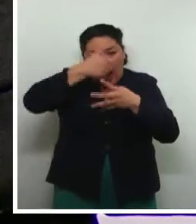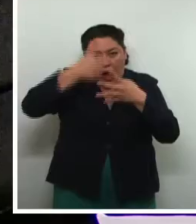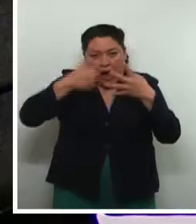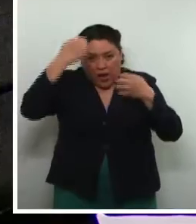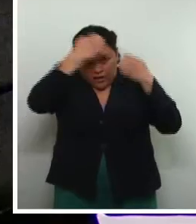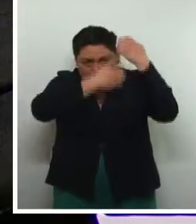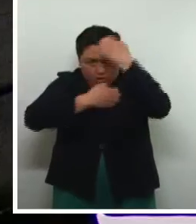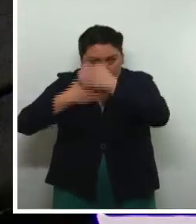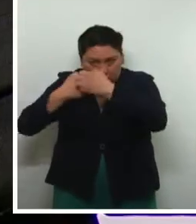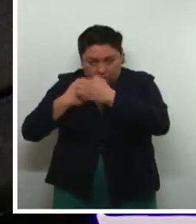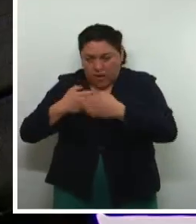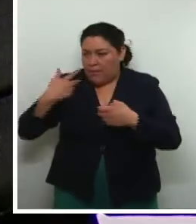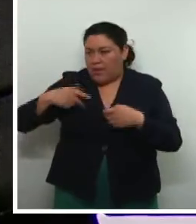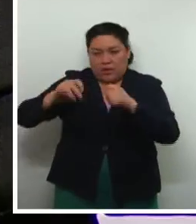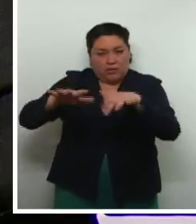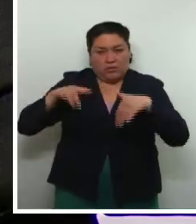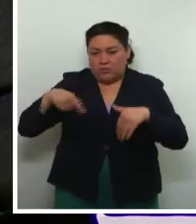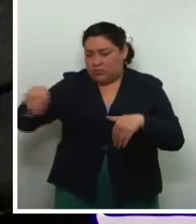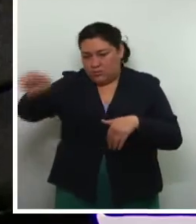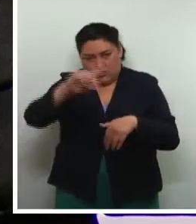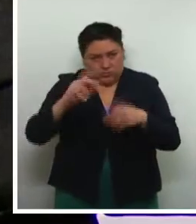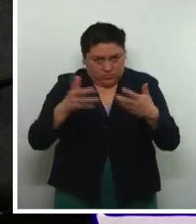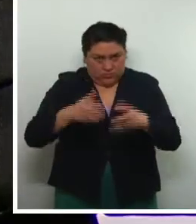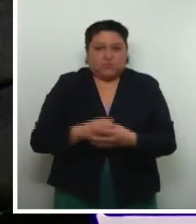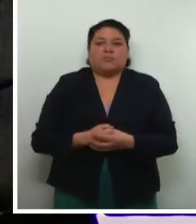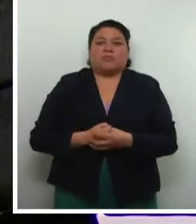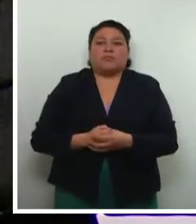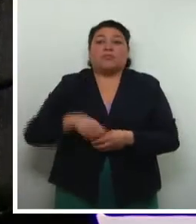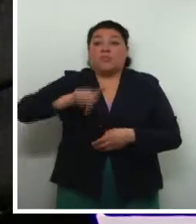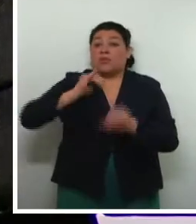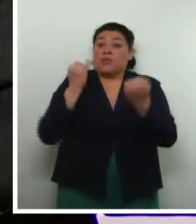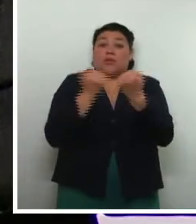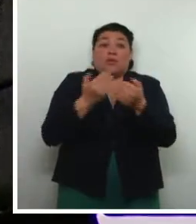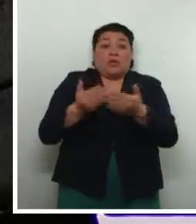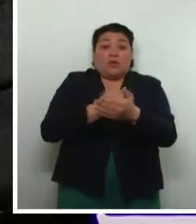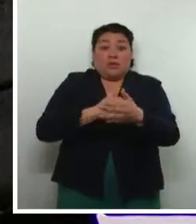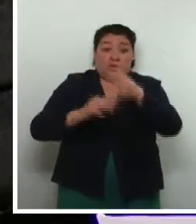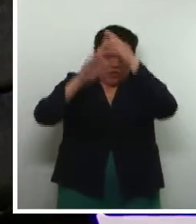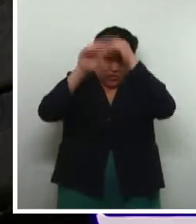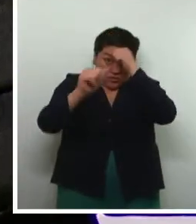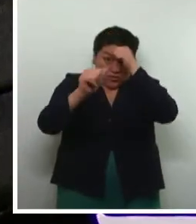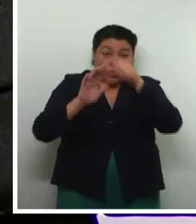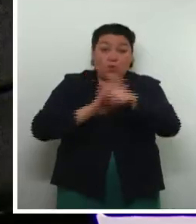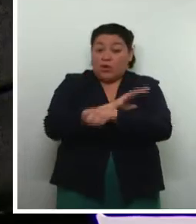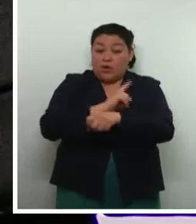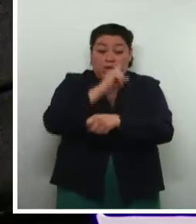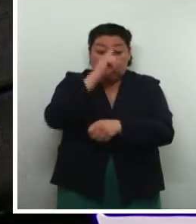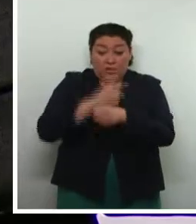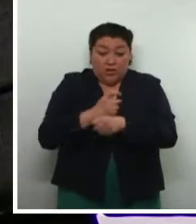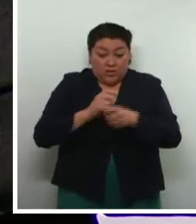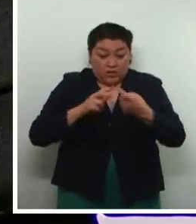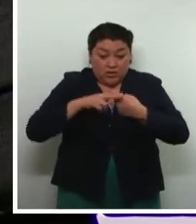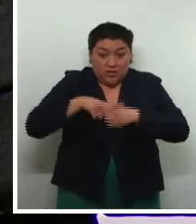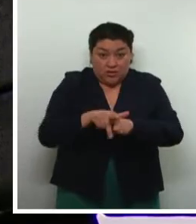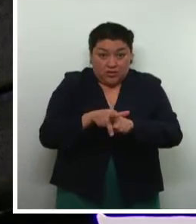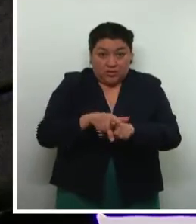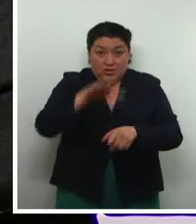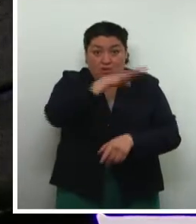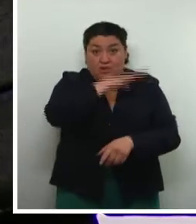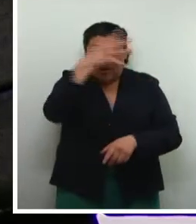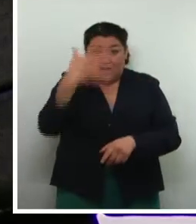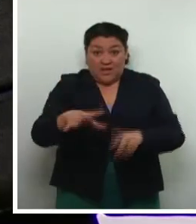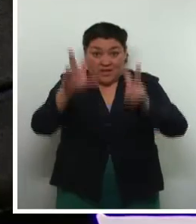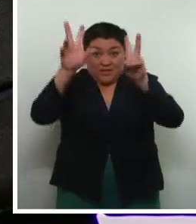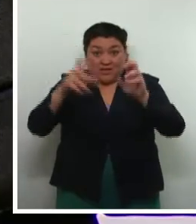todos los integrantes de la Asamblea. Pero el acuerdo es que siempre se presentaría desde un inicio